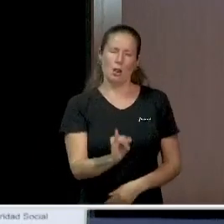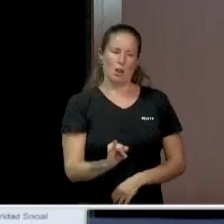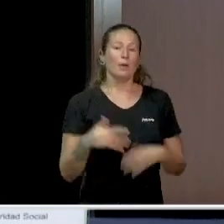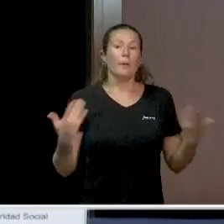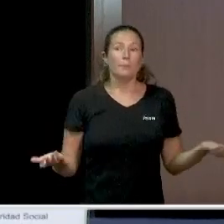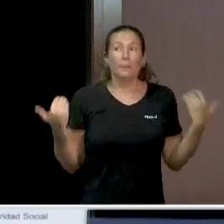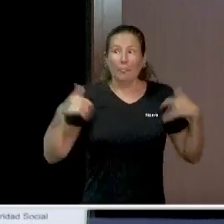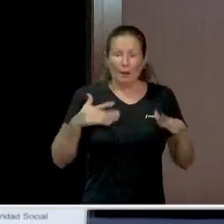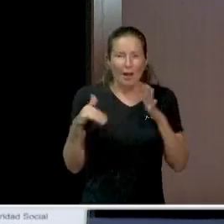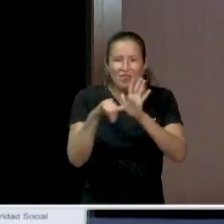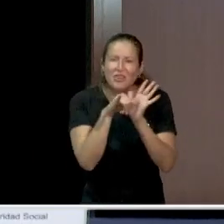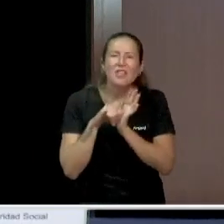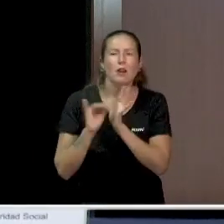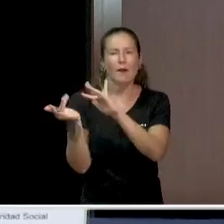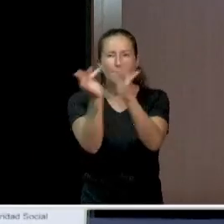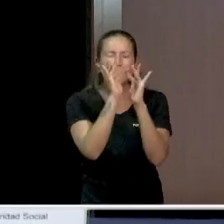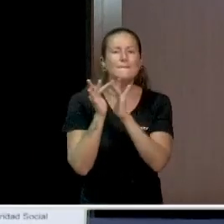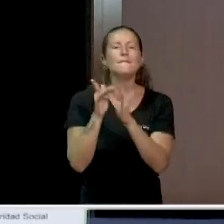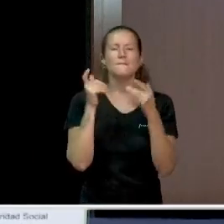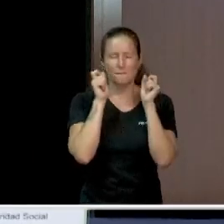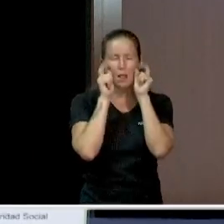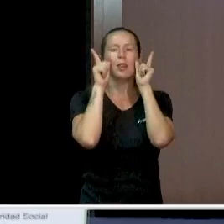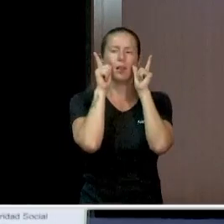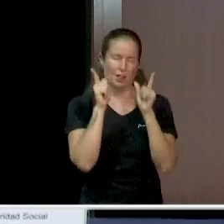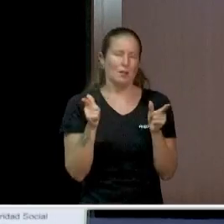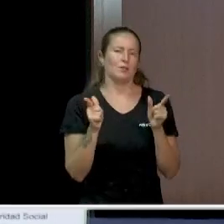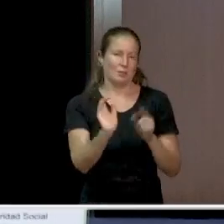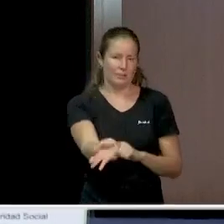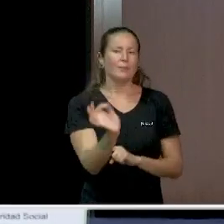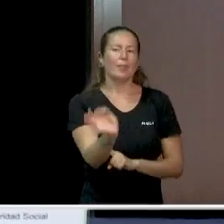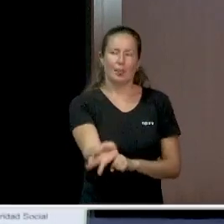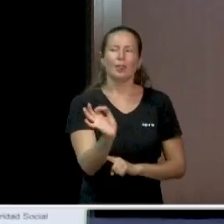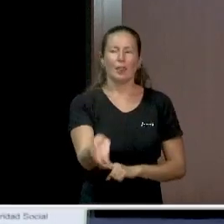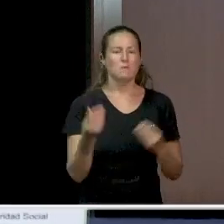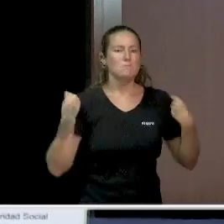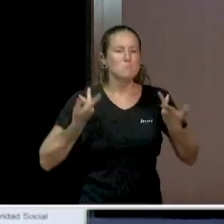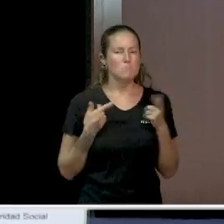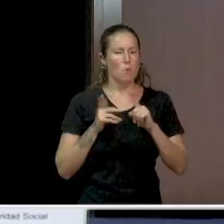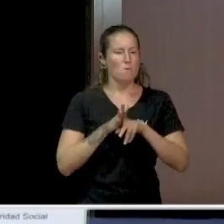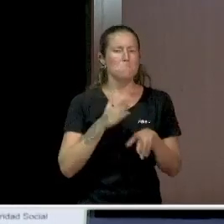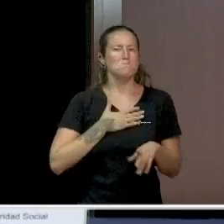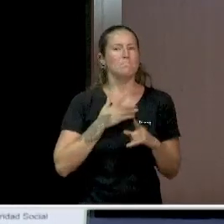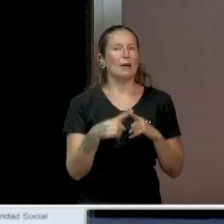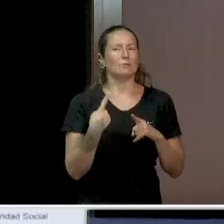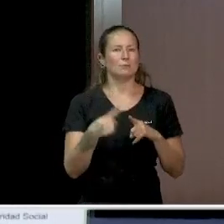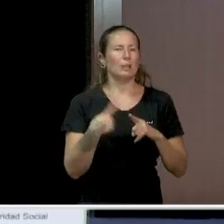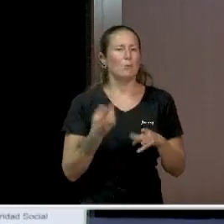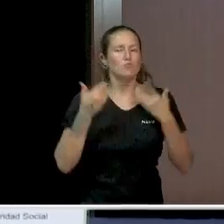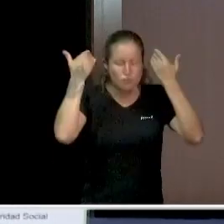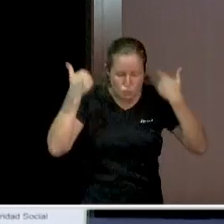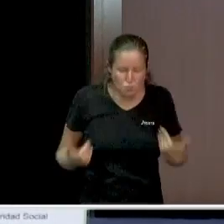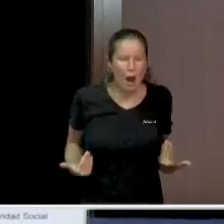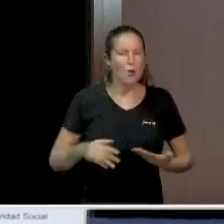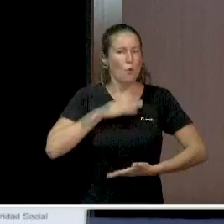cuando estás tan cerca de estas personas, te das cuenta realmente del enorme patrimonio humano, del enorme